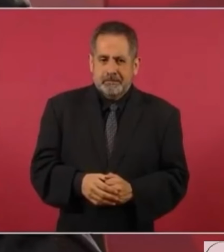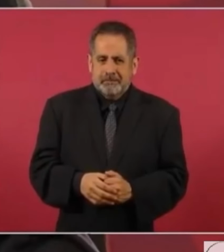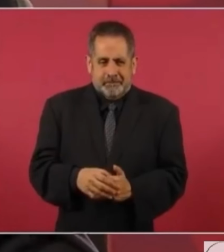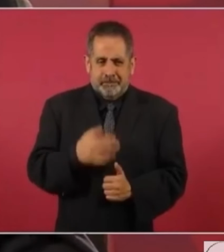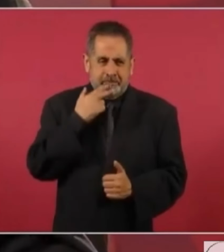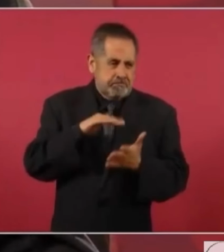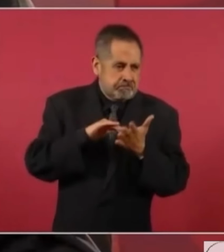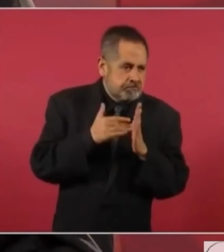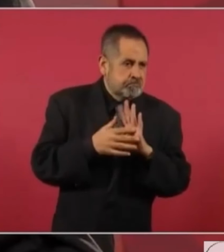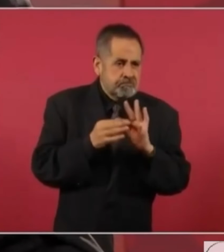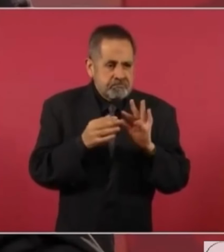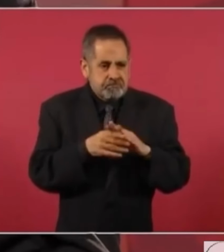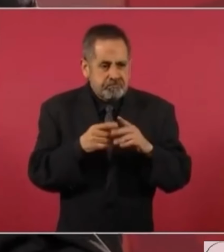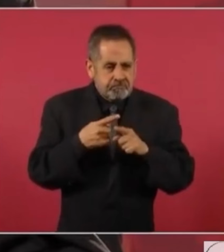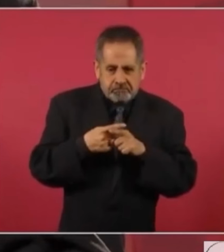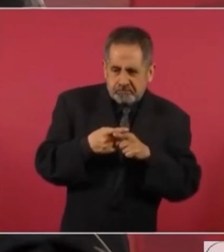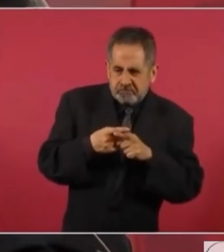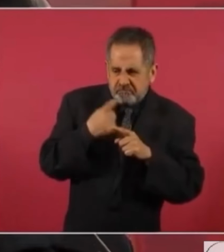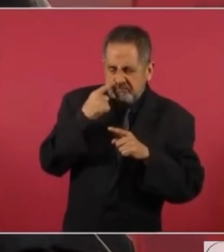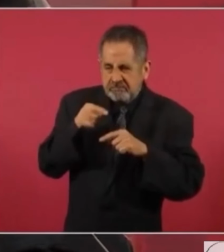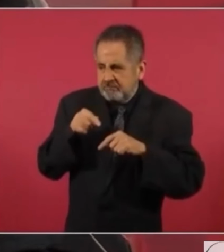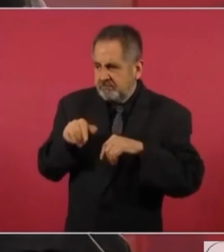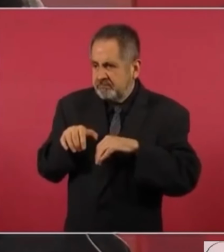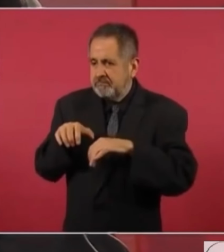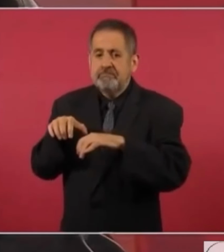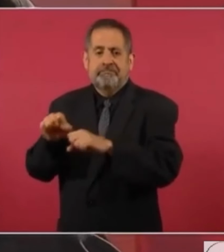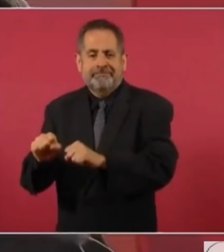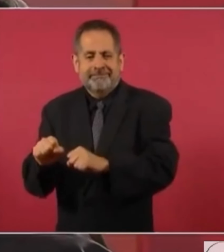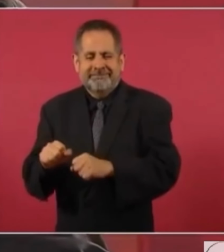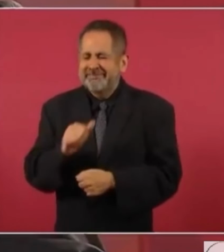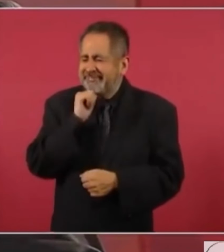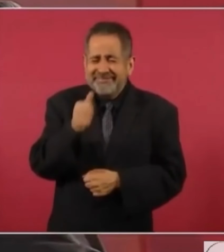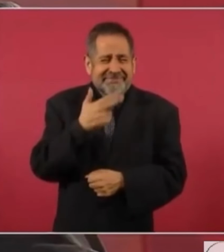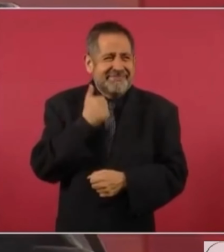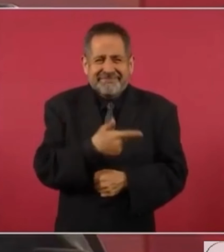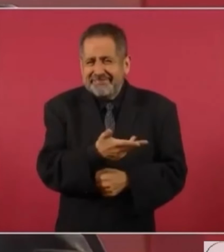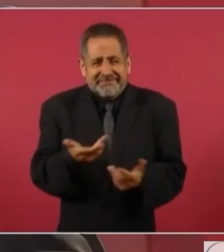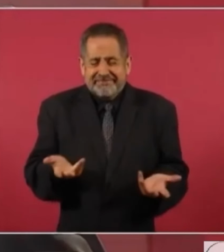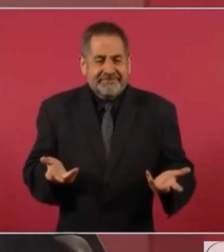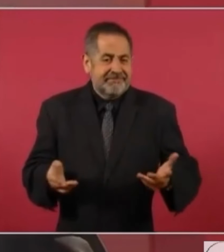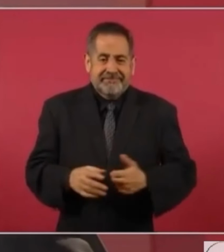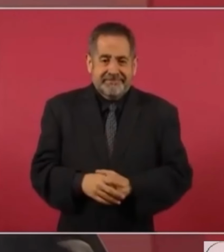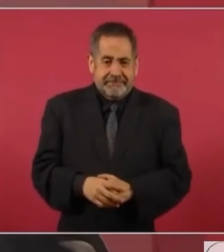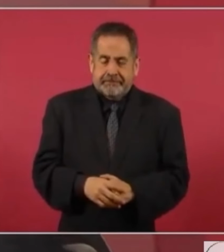operativos, de eficacia policiaca,